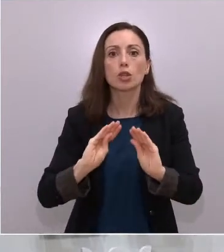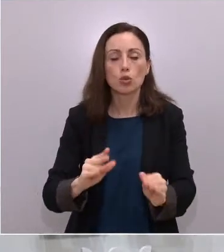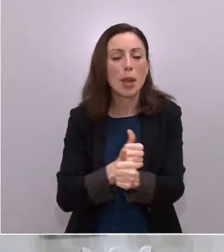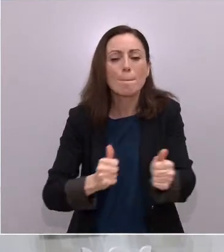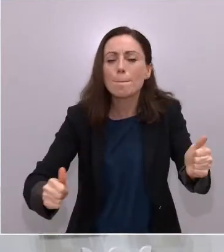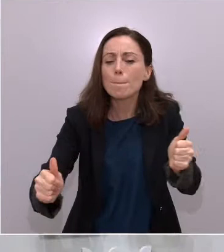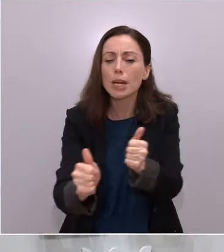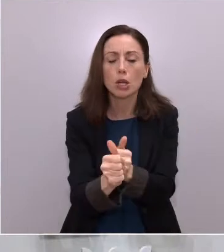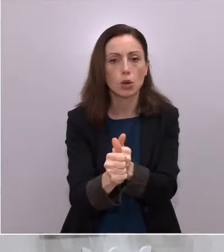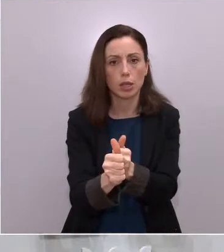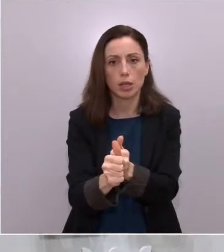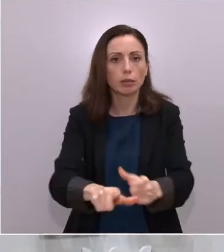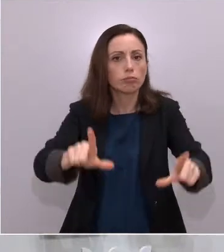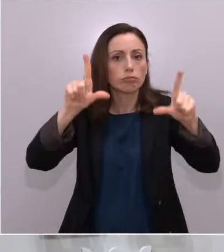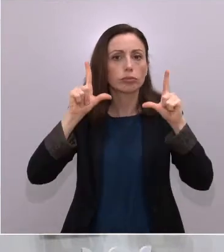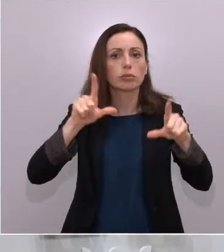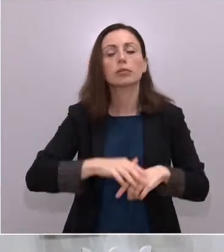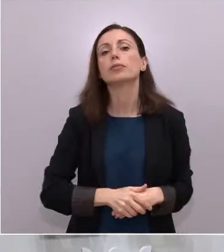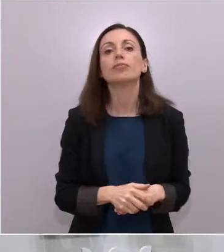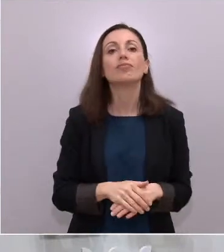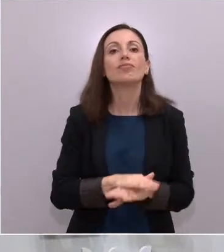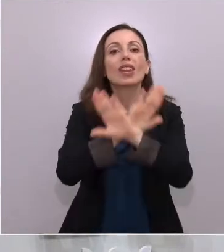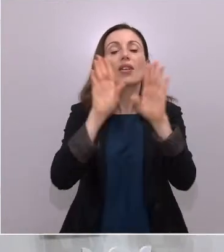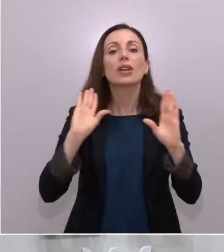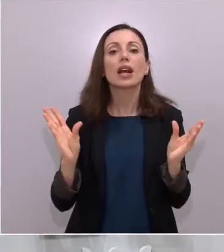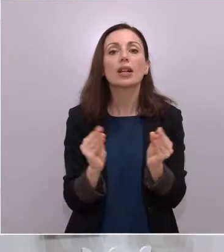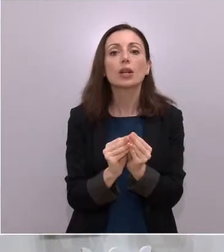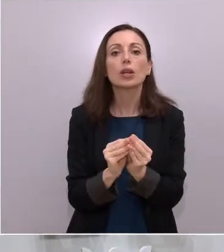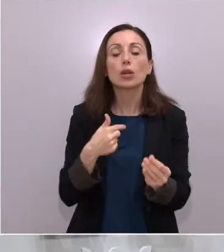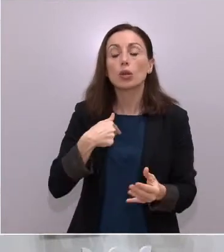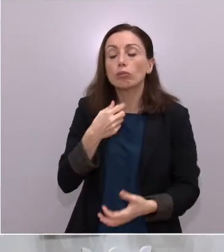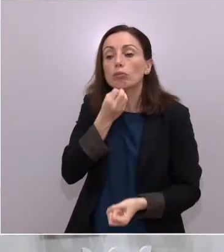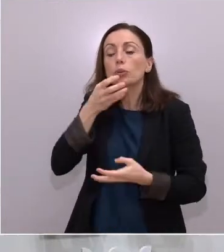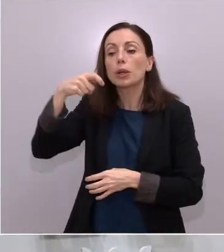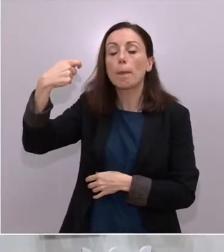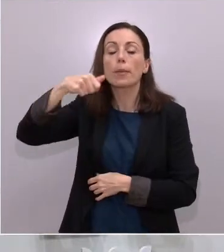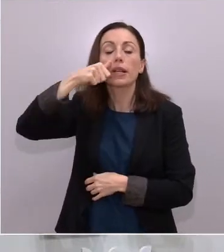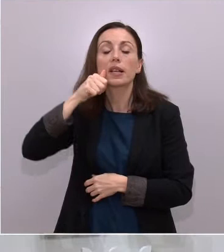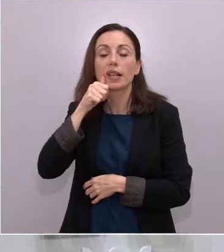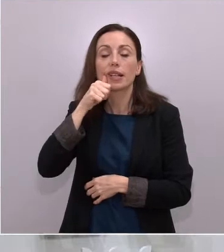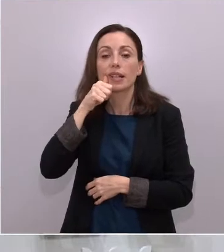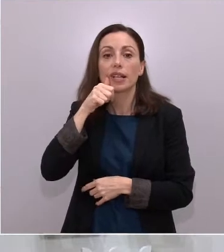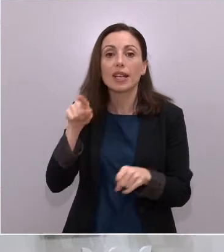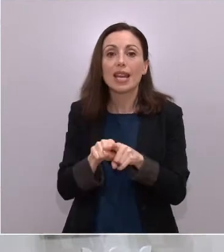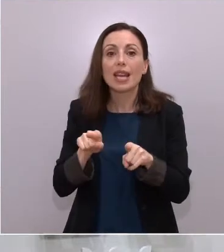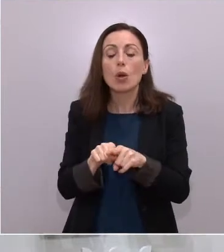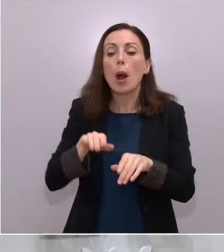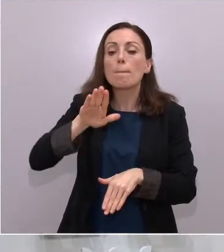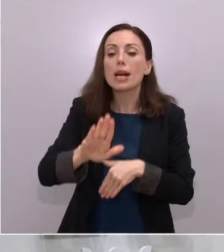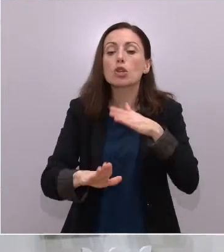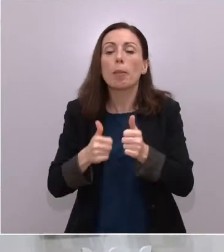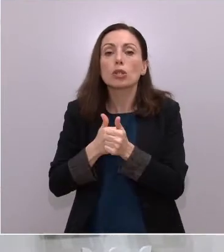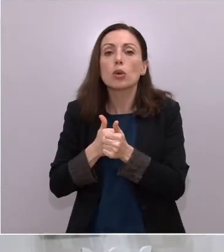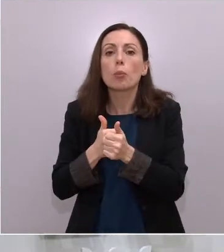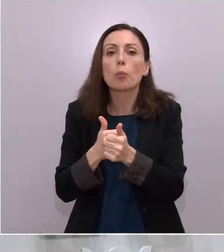interés. En definitiva, lo que le he trasladado al presidente Sánchez es la necesidad de una hoja de ruta clara que no